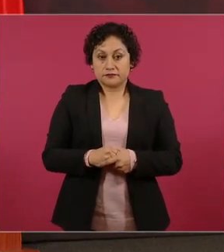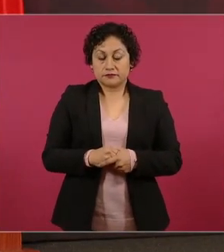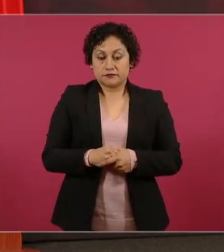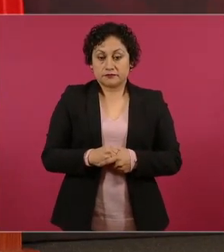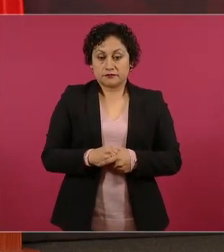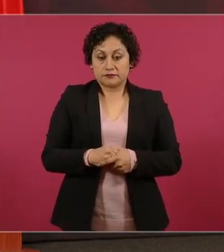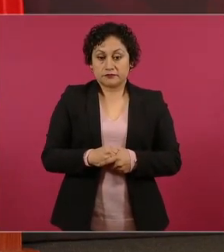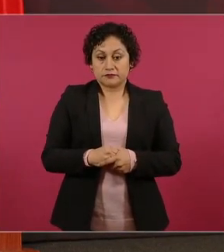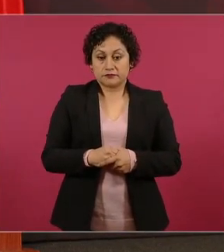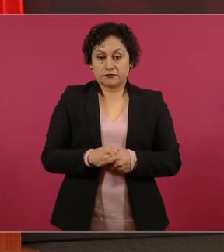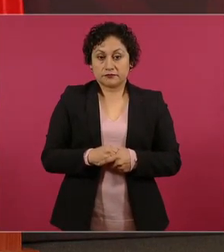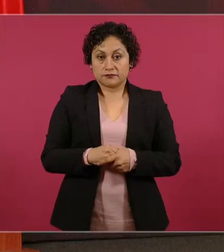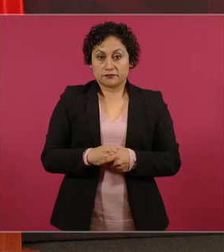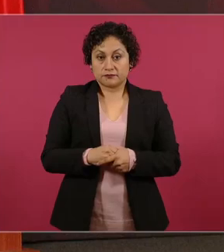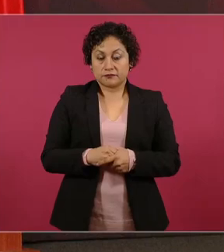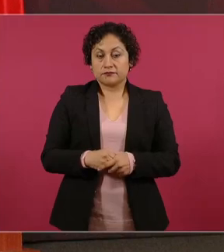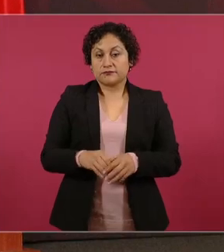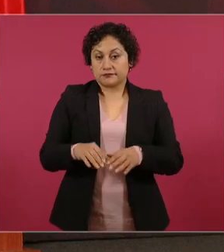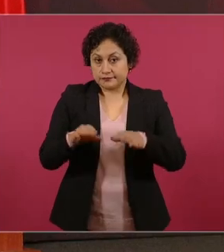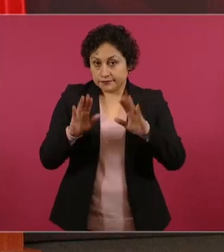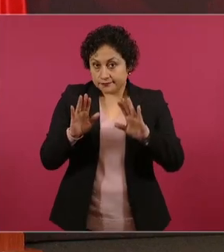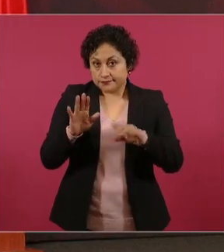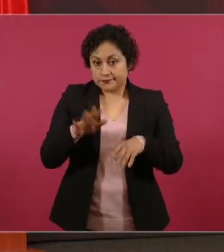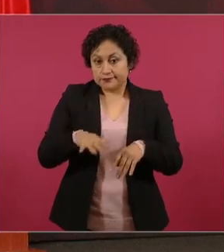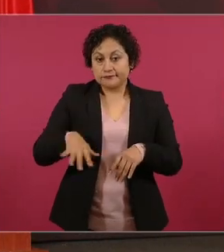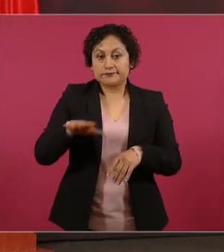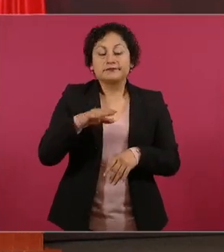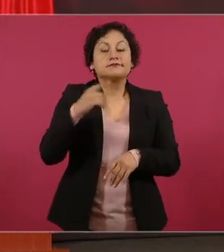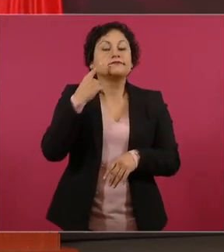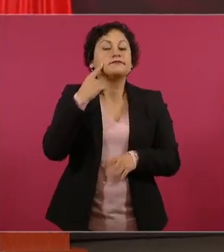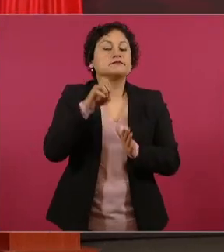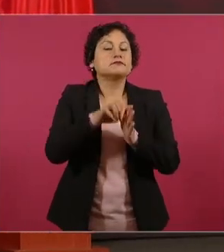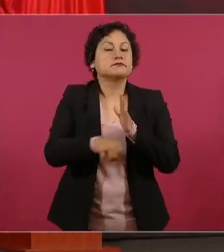A ver, vamos buscando Sinaloa.